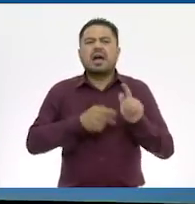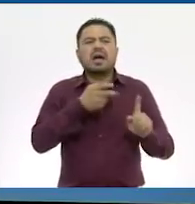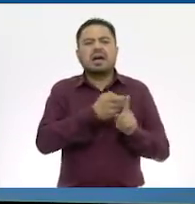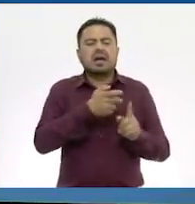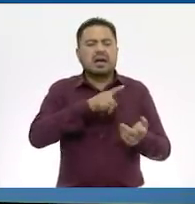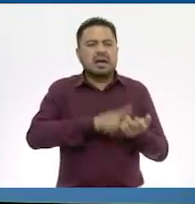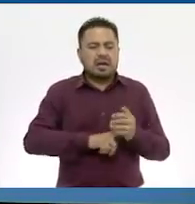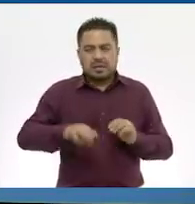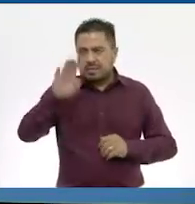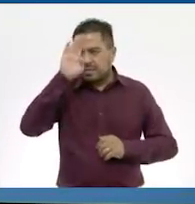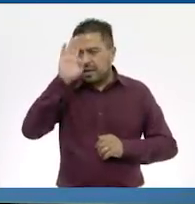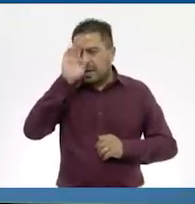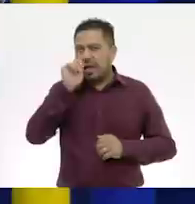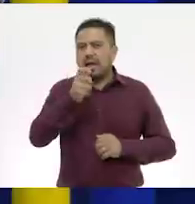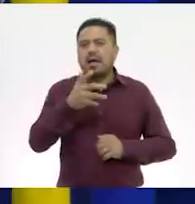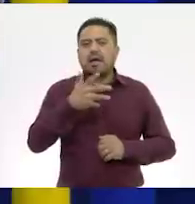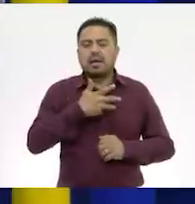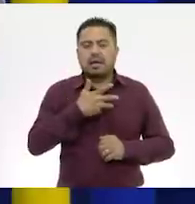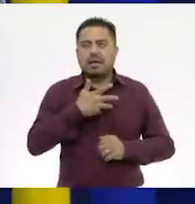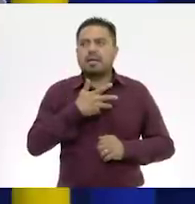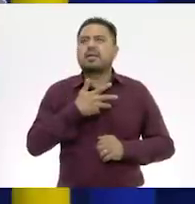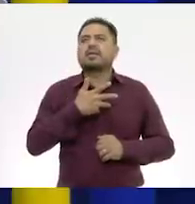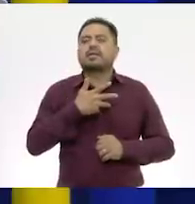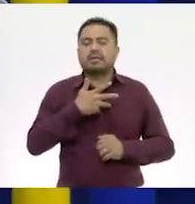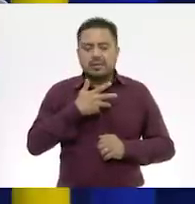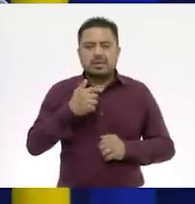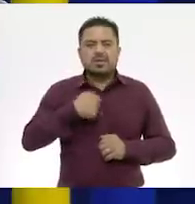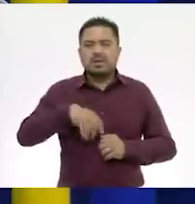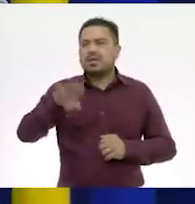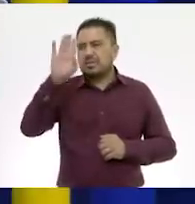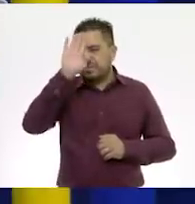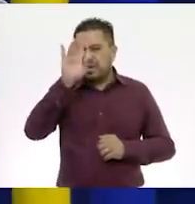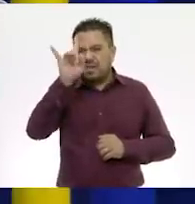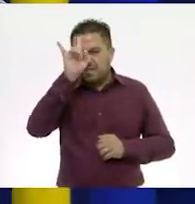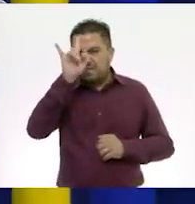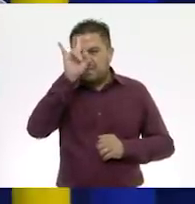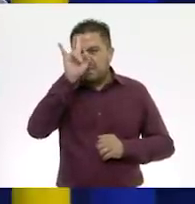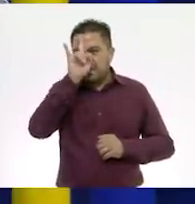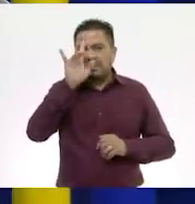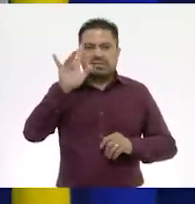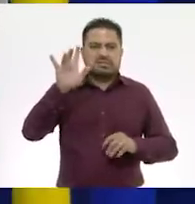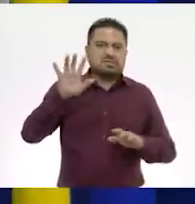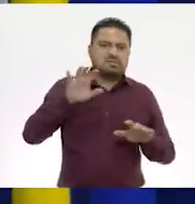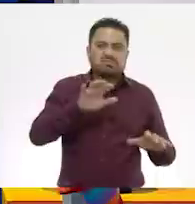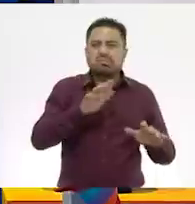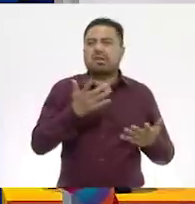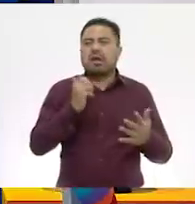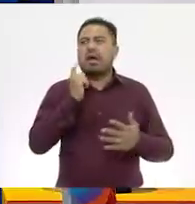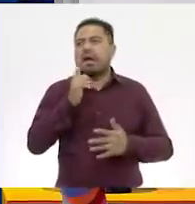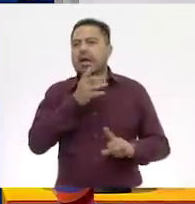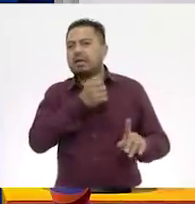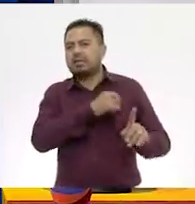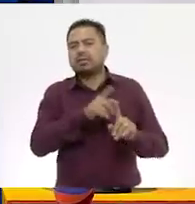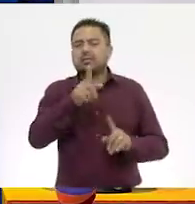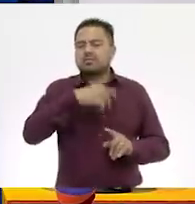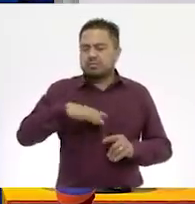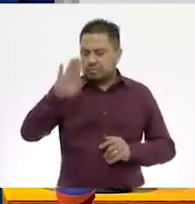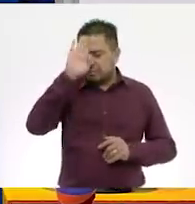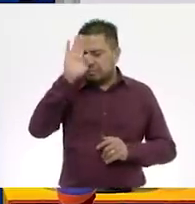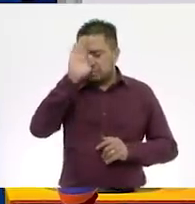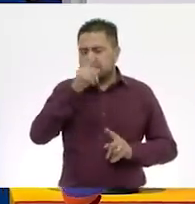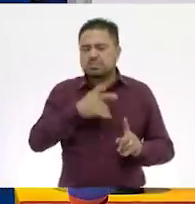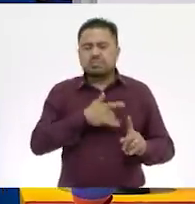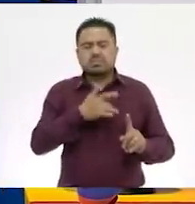una reflexión. Yo pensé que eran de terror o algo así. No. Si incluían una reflexión, eso